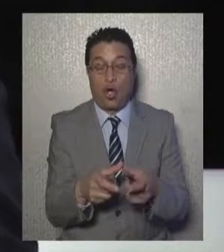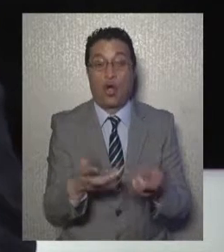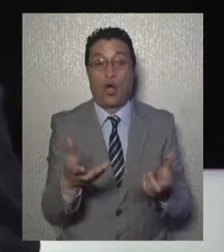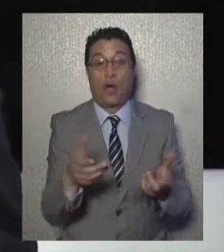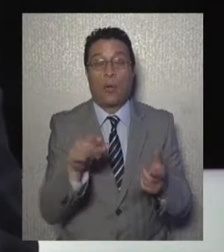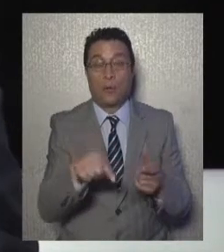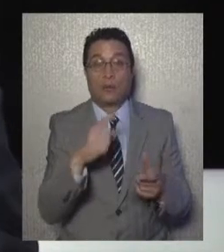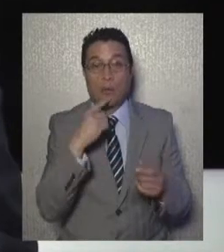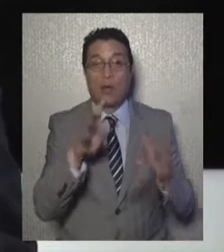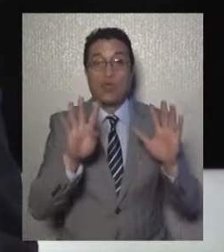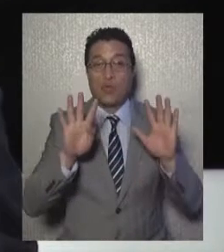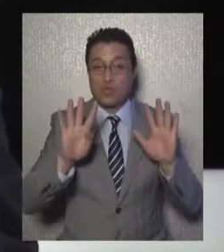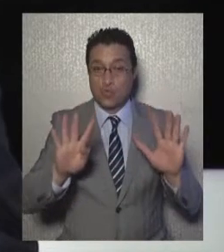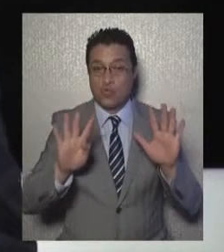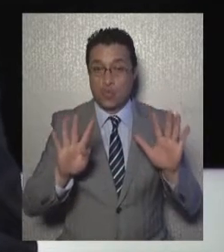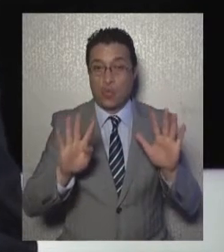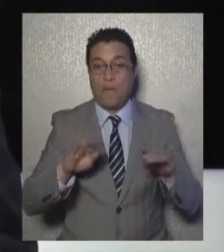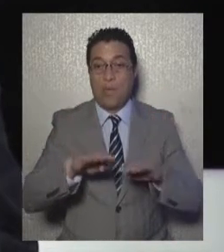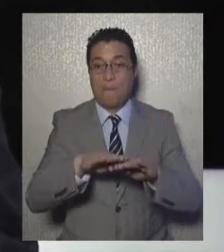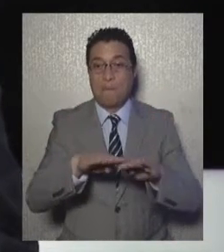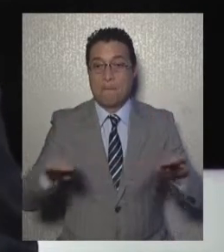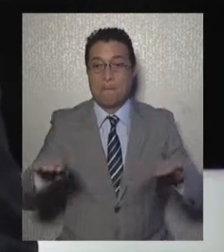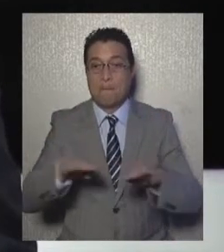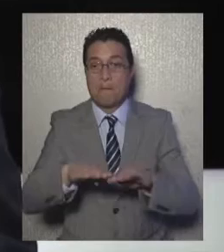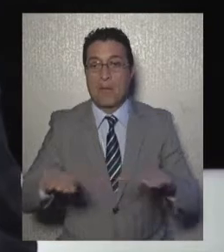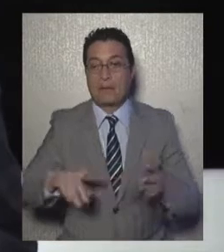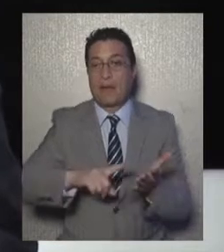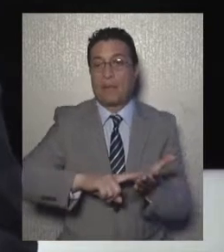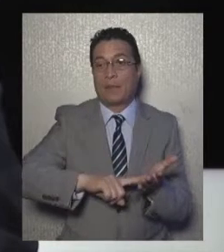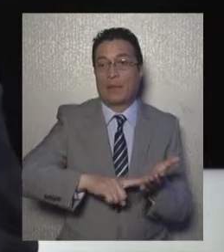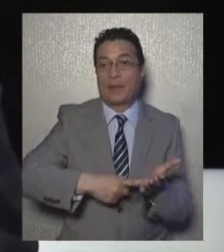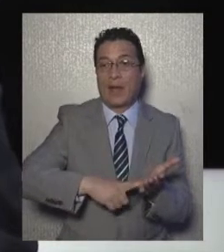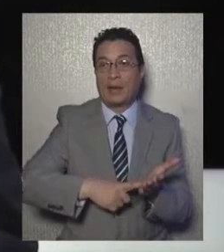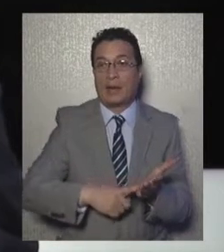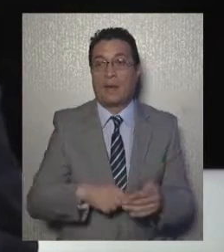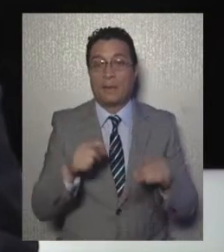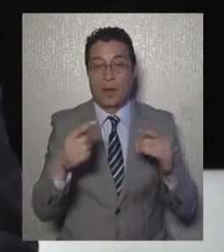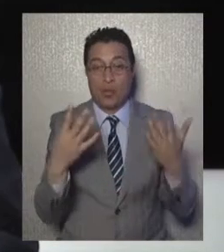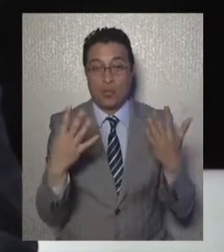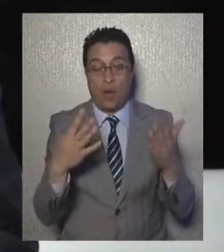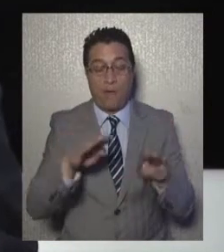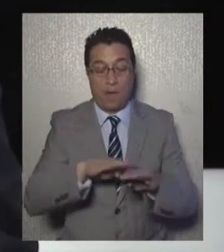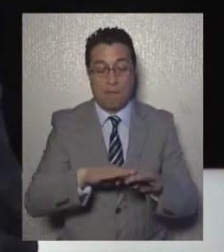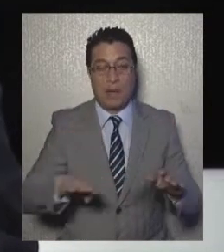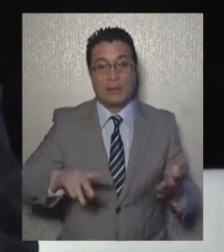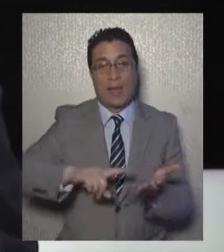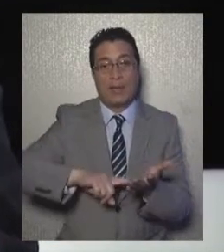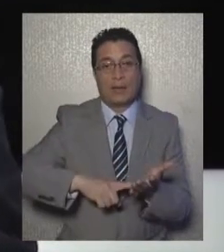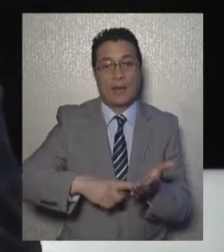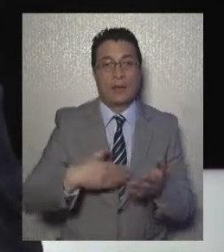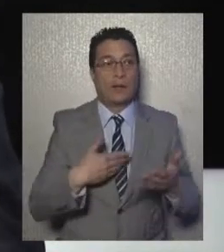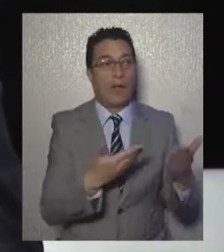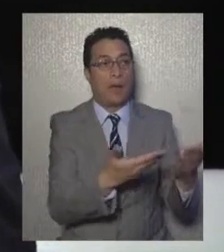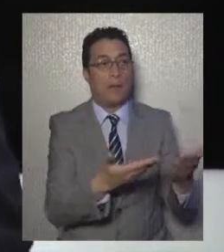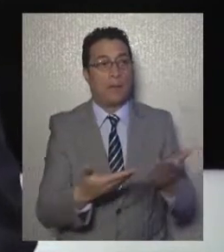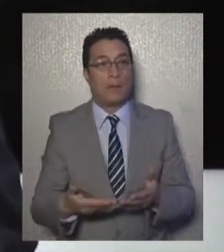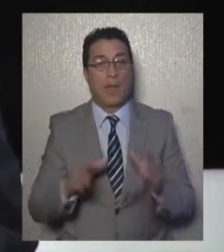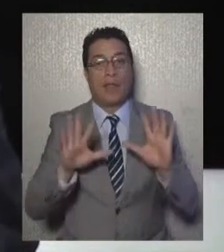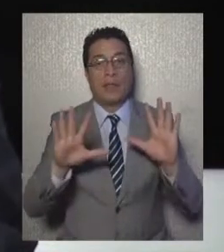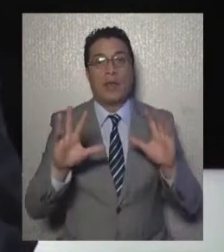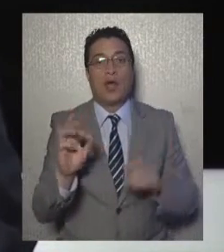consensuó 9 mesas técnicas. A esas 9 mesas técnicas invitamos a 10 a 12